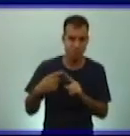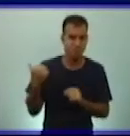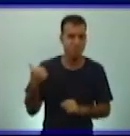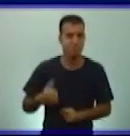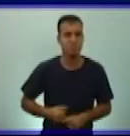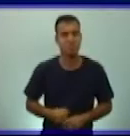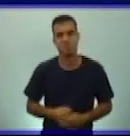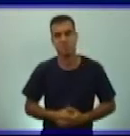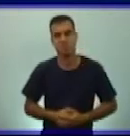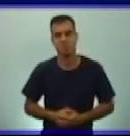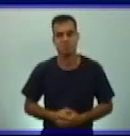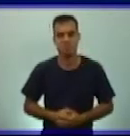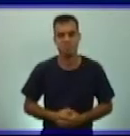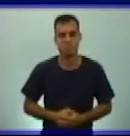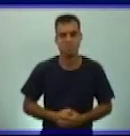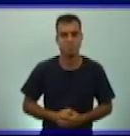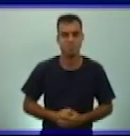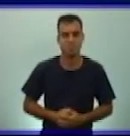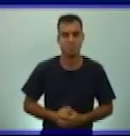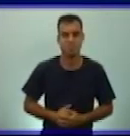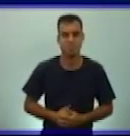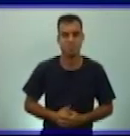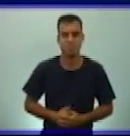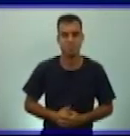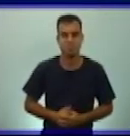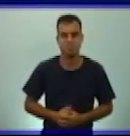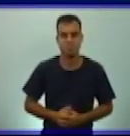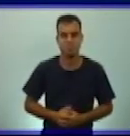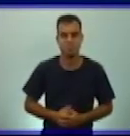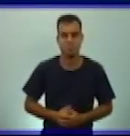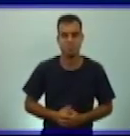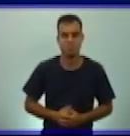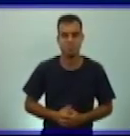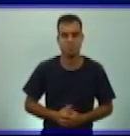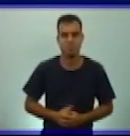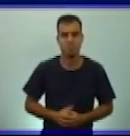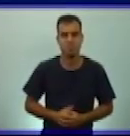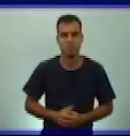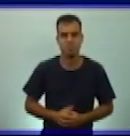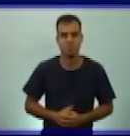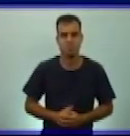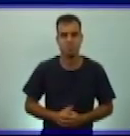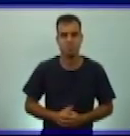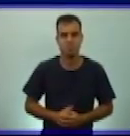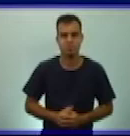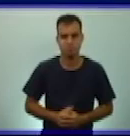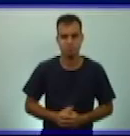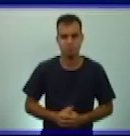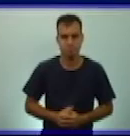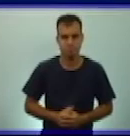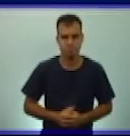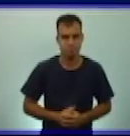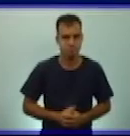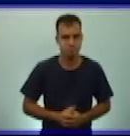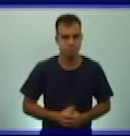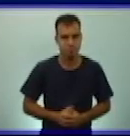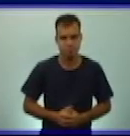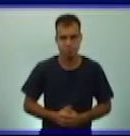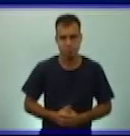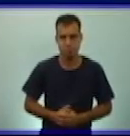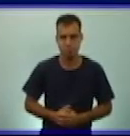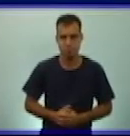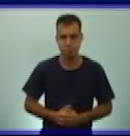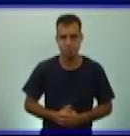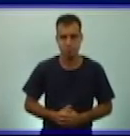como factor contribuyente el conocimiento que obtuvieron Cristóbal Colón y sus acompañantes acerca de las condiciones físico-geográficas